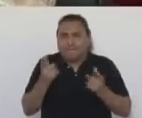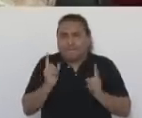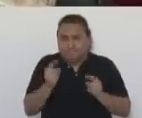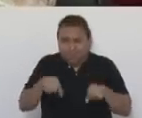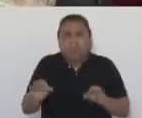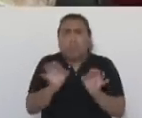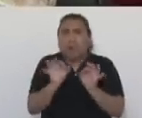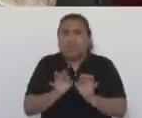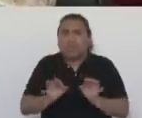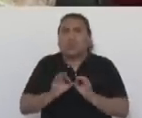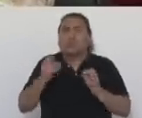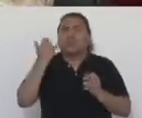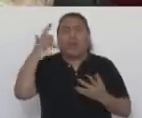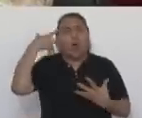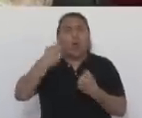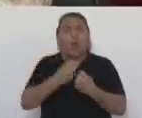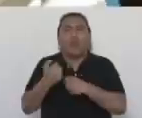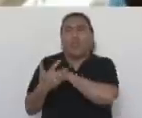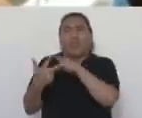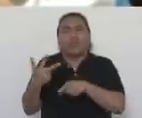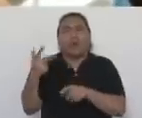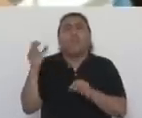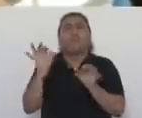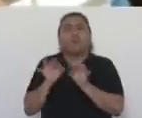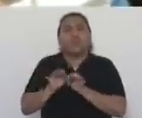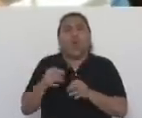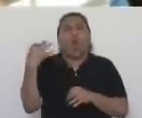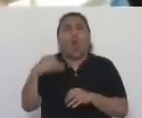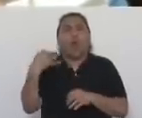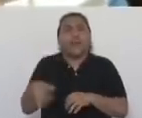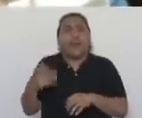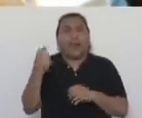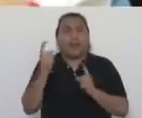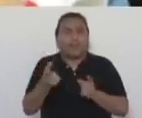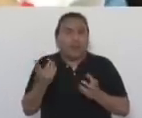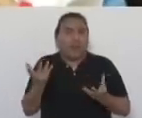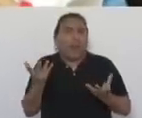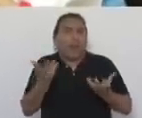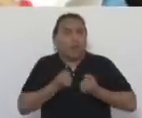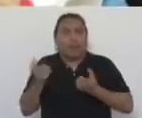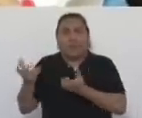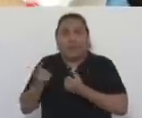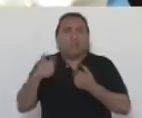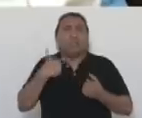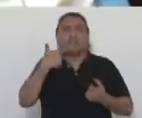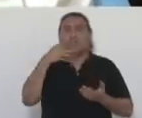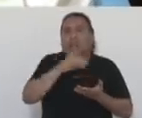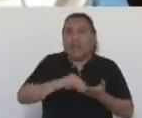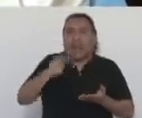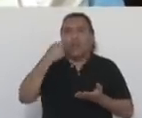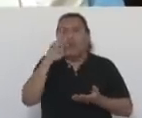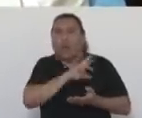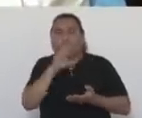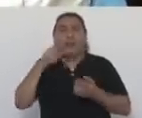fue acordado a partir de 3 proyectos originales y con el aporte de senadoras y senadores de todos los bloques, que dejando de